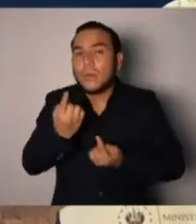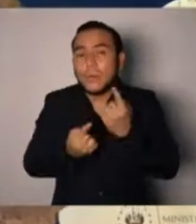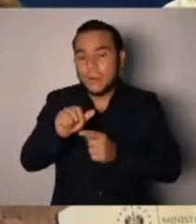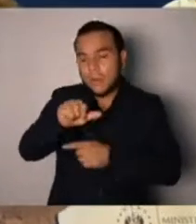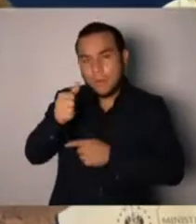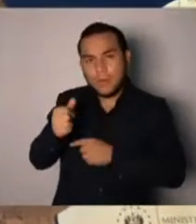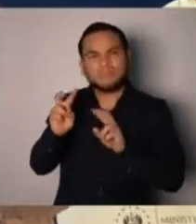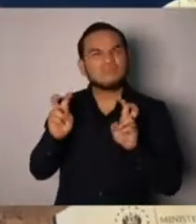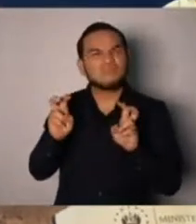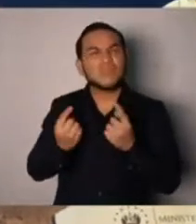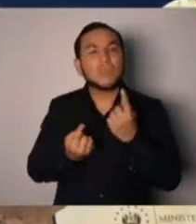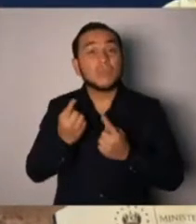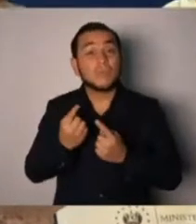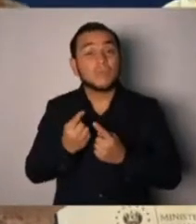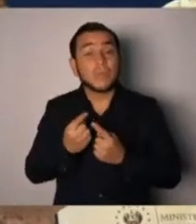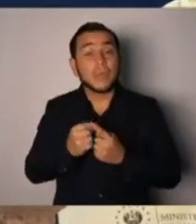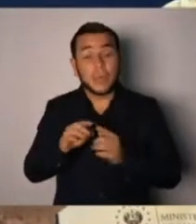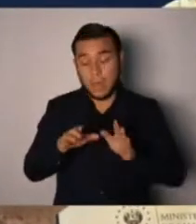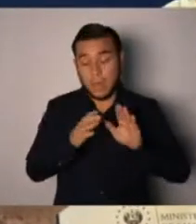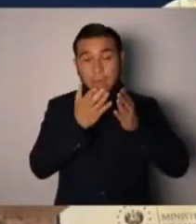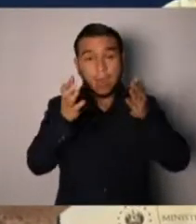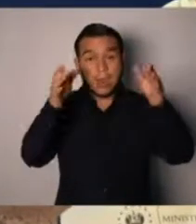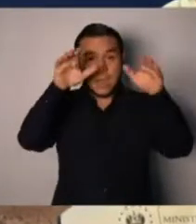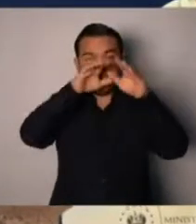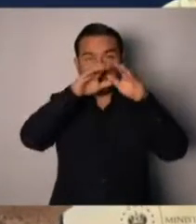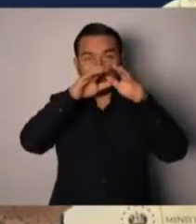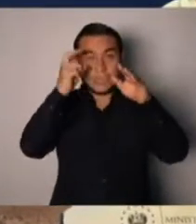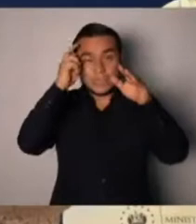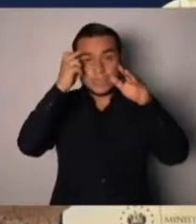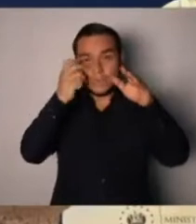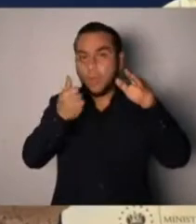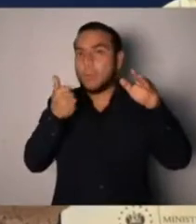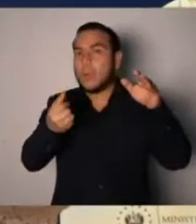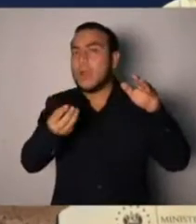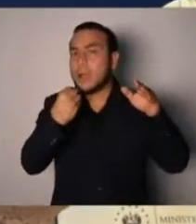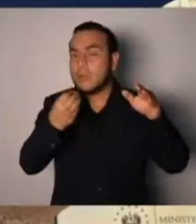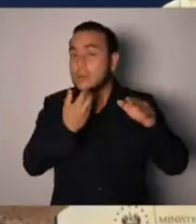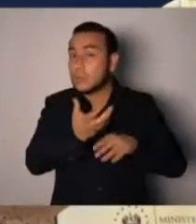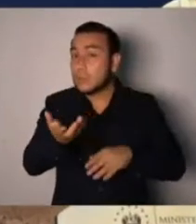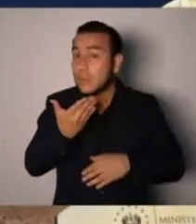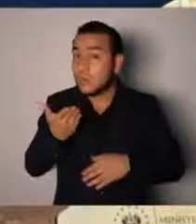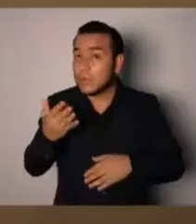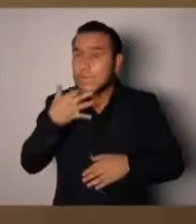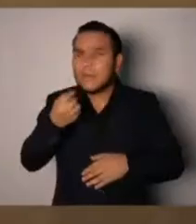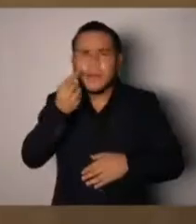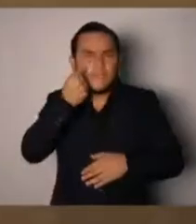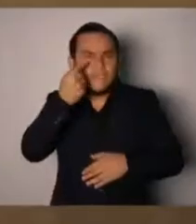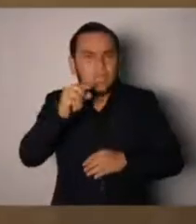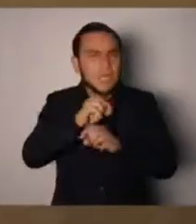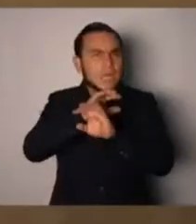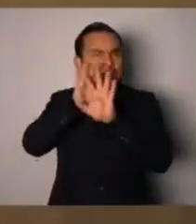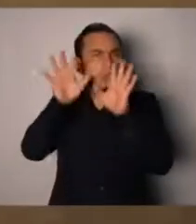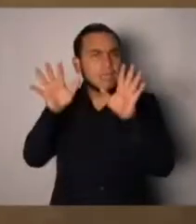parte que dice un árbol bueno no puede dar malos frutos así que vean nuestros frutos